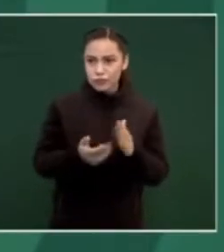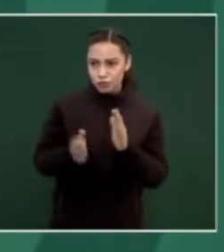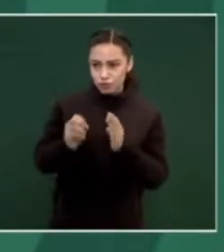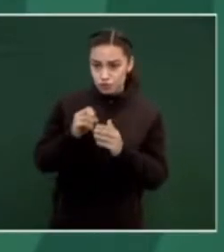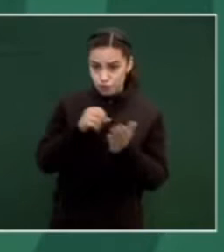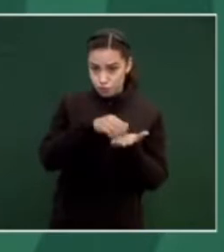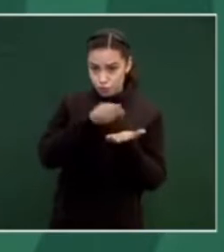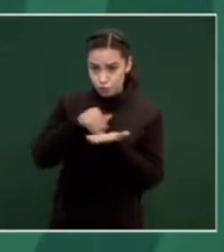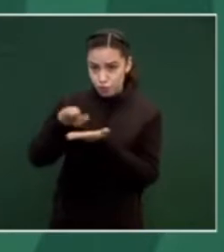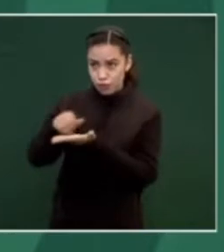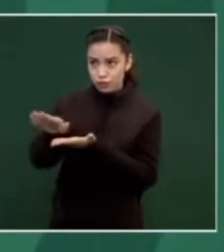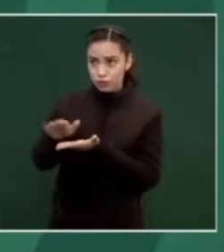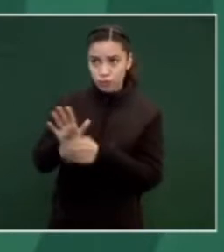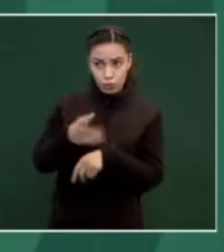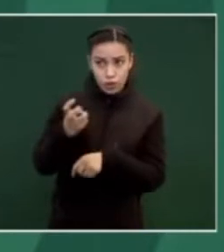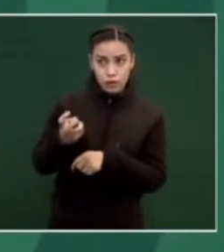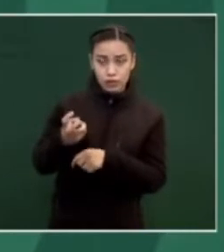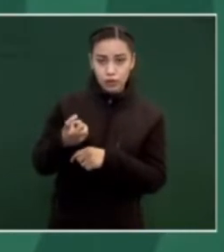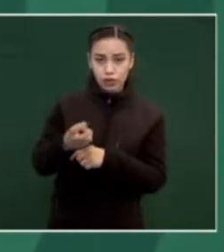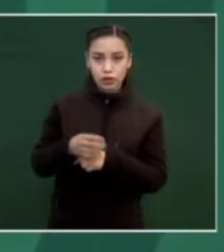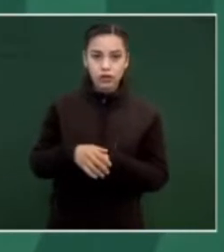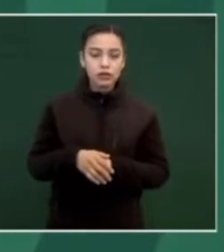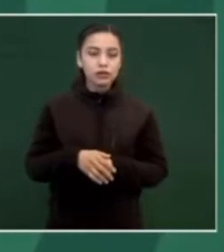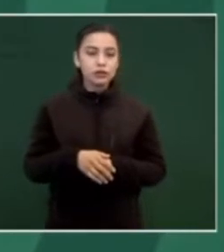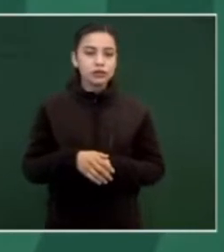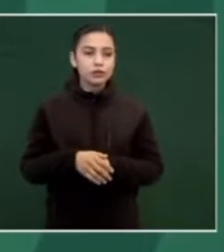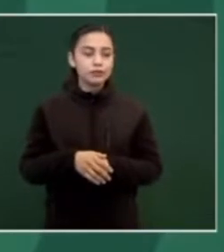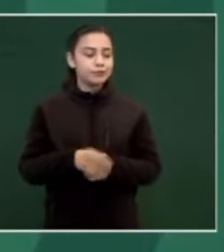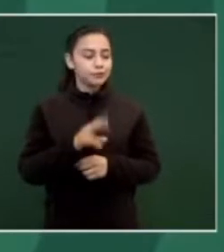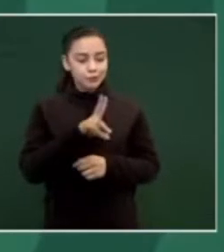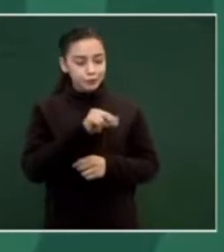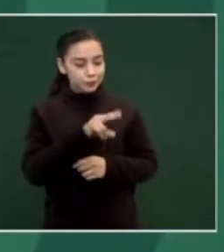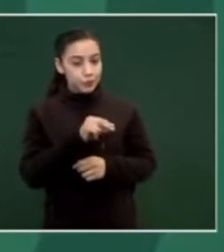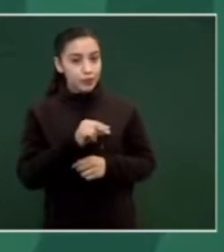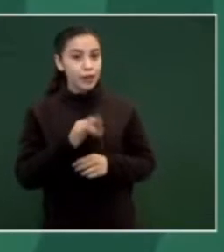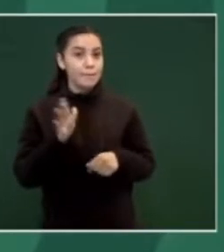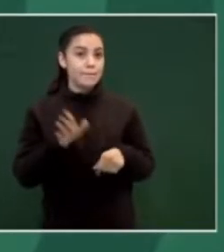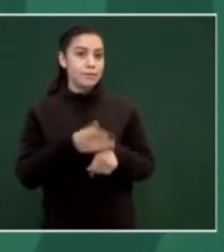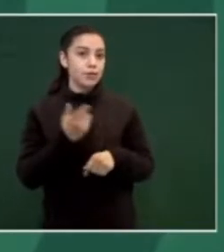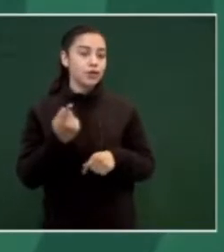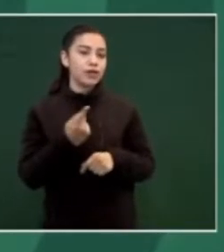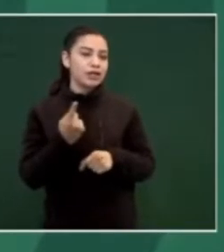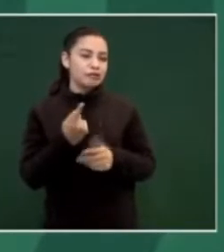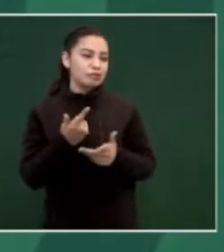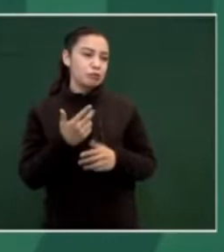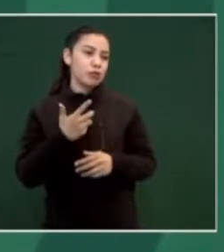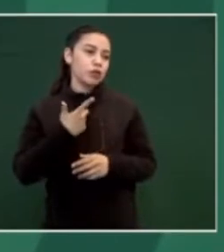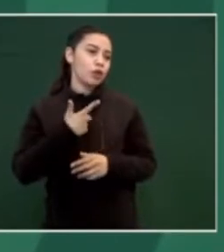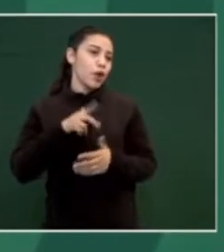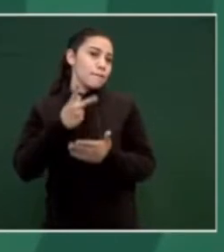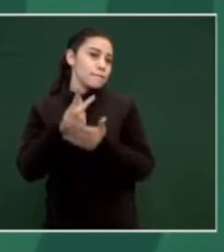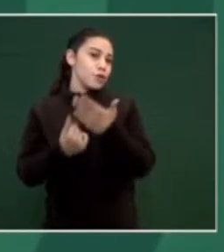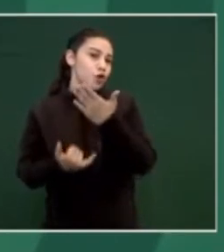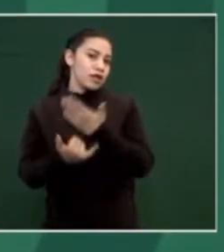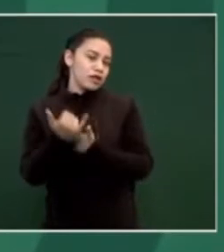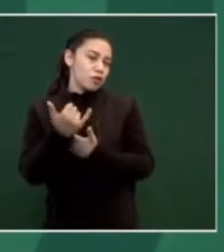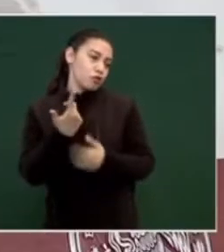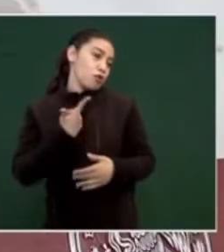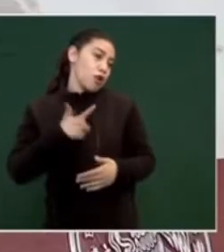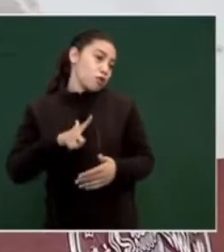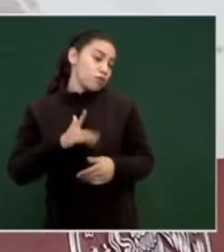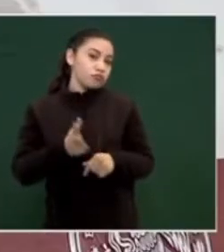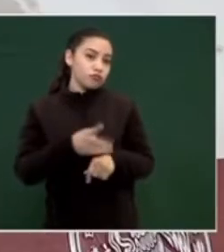hablando básicamente y además esto es normal